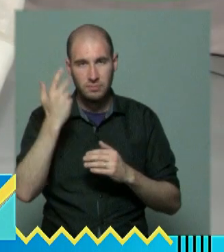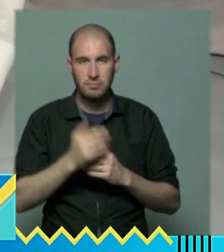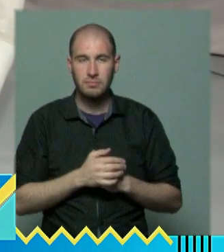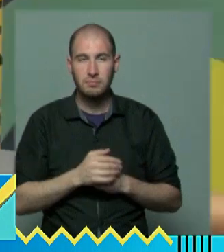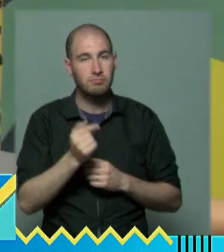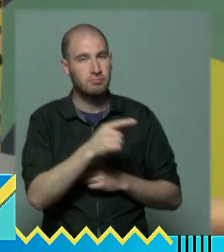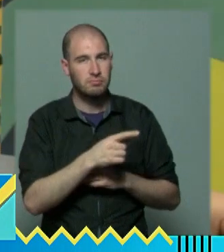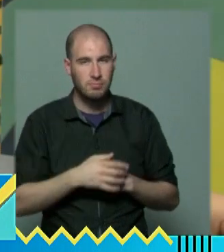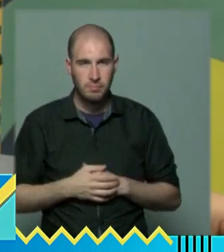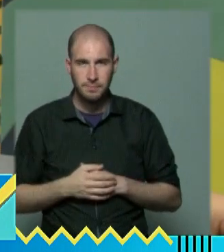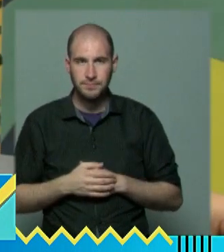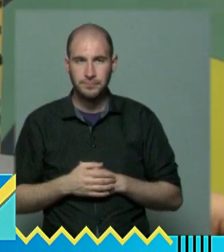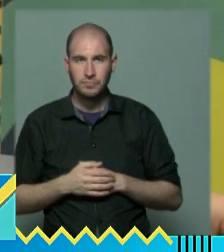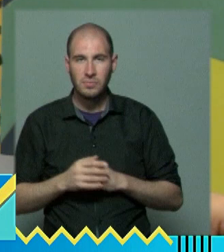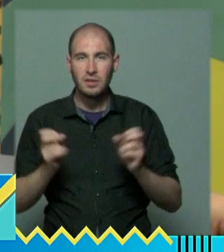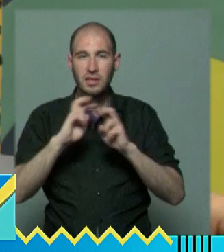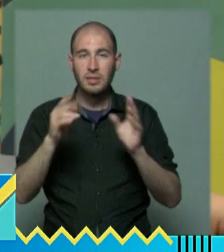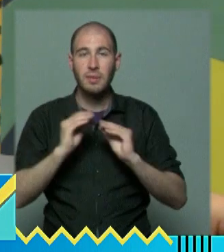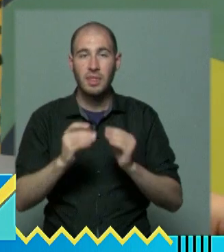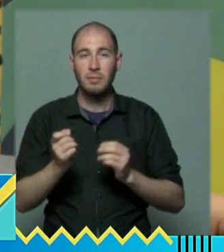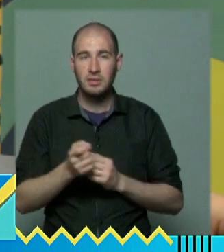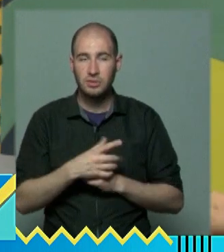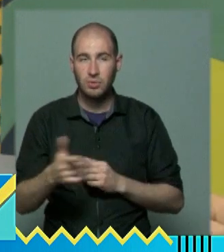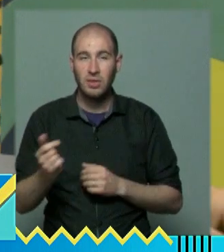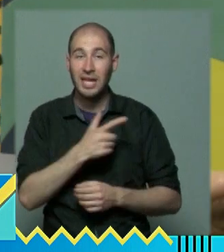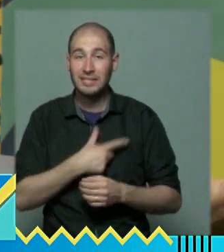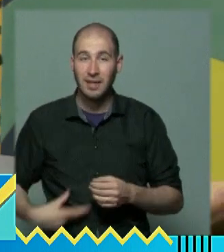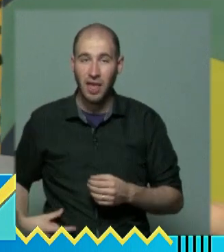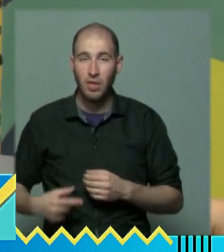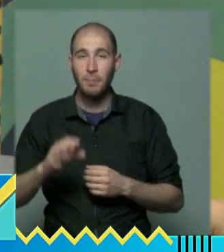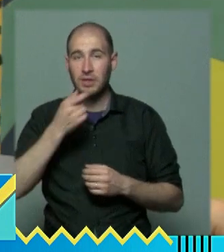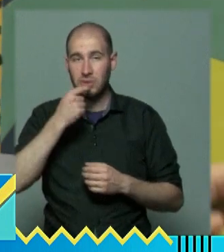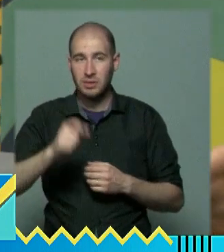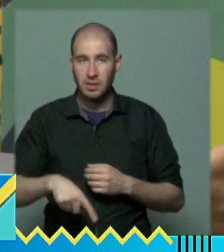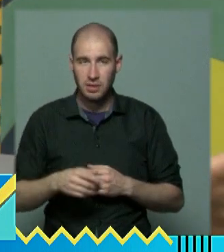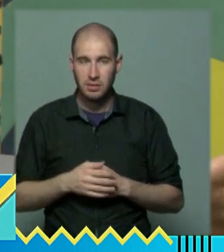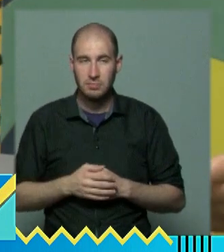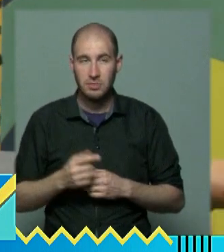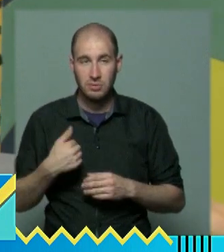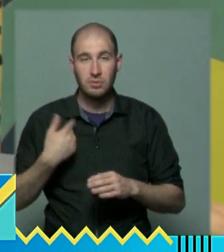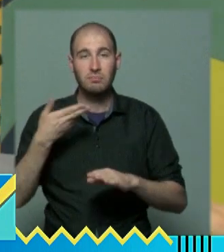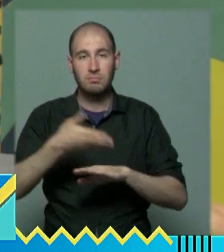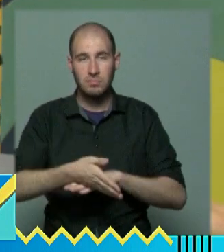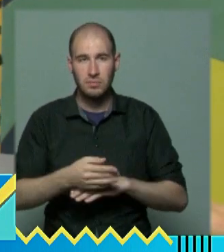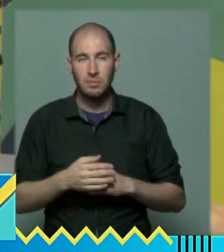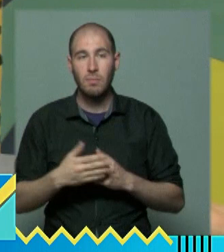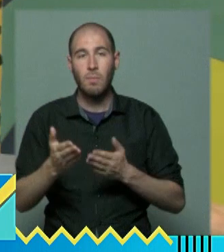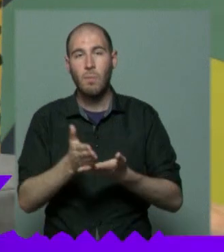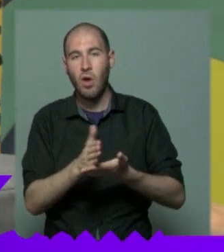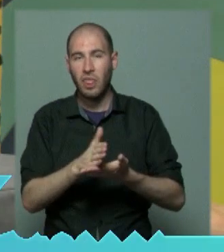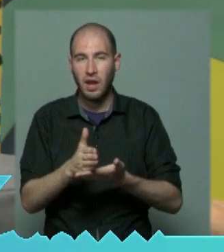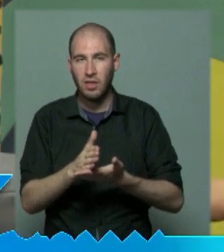Alejandro. Sí, en lo que es paritaria del Estado provincial, yo participo más bien como moderador,